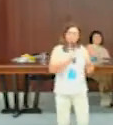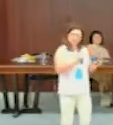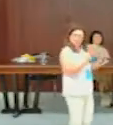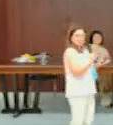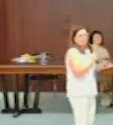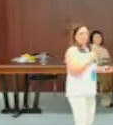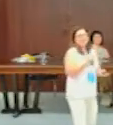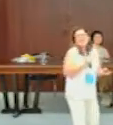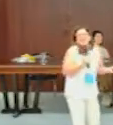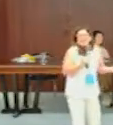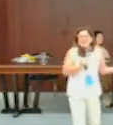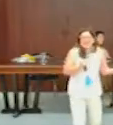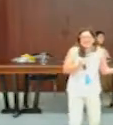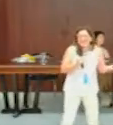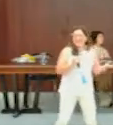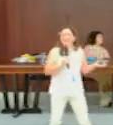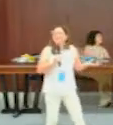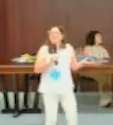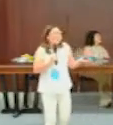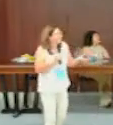$2.000, nos vamos. Así.